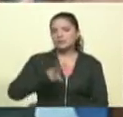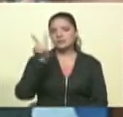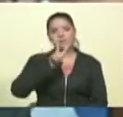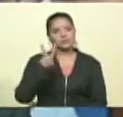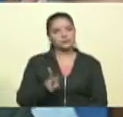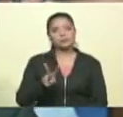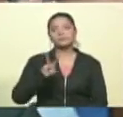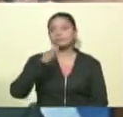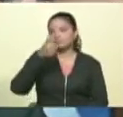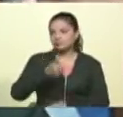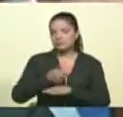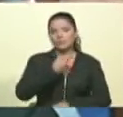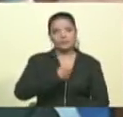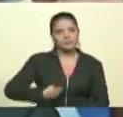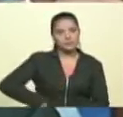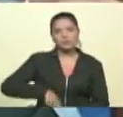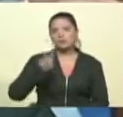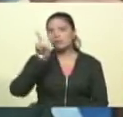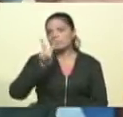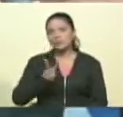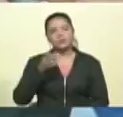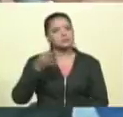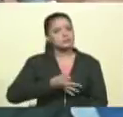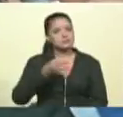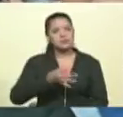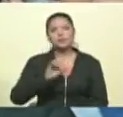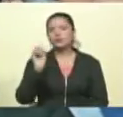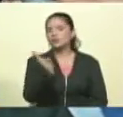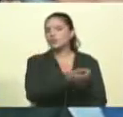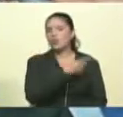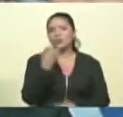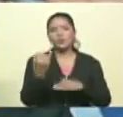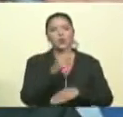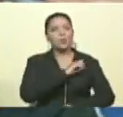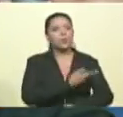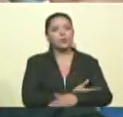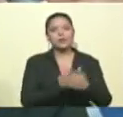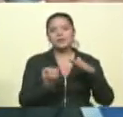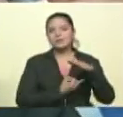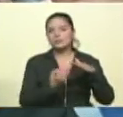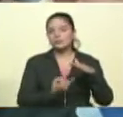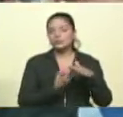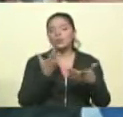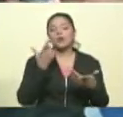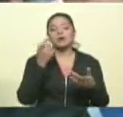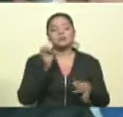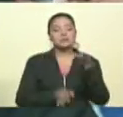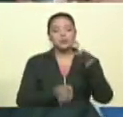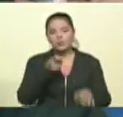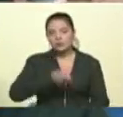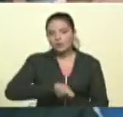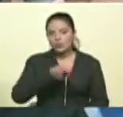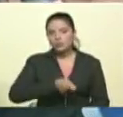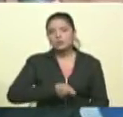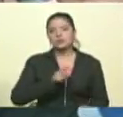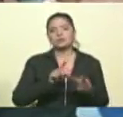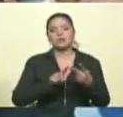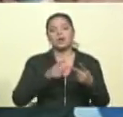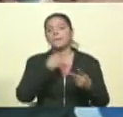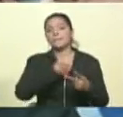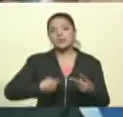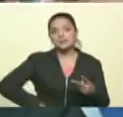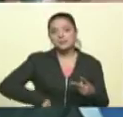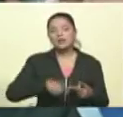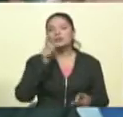como jefe de Estado, ha tenido el pleno apoyo de los poderes públicos nacionales, del Tribunal Supremo de Justicia, de su presidente